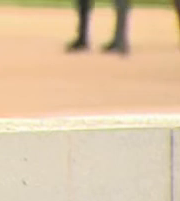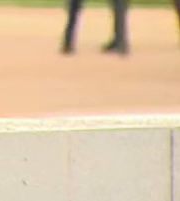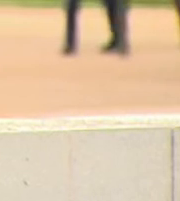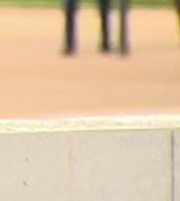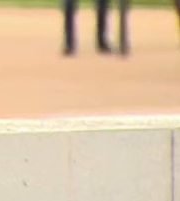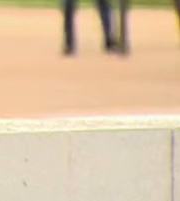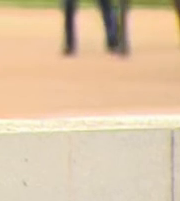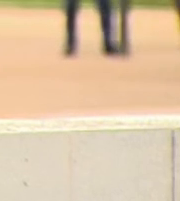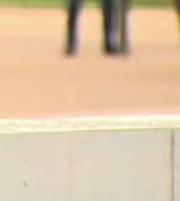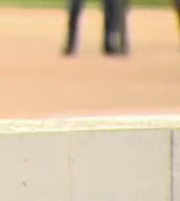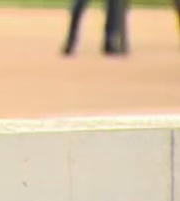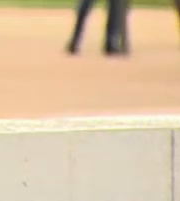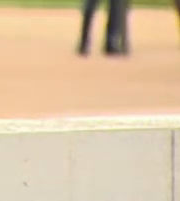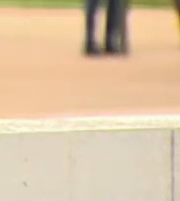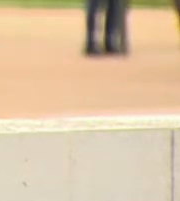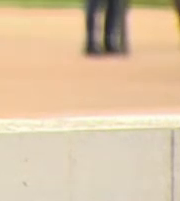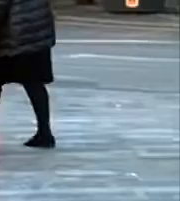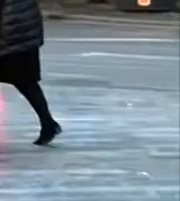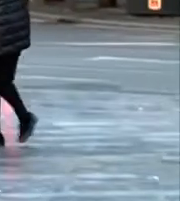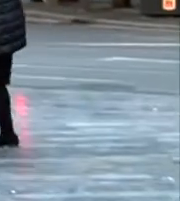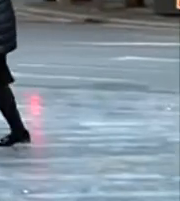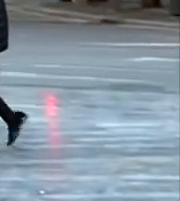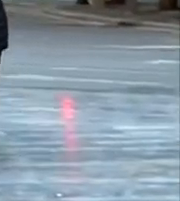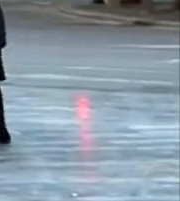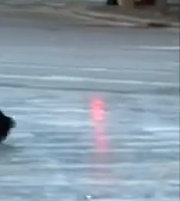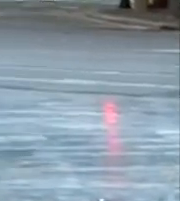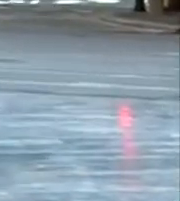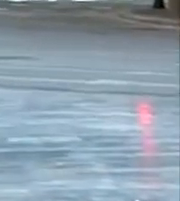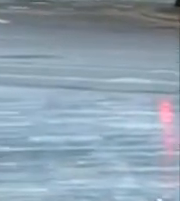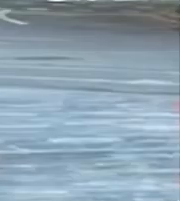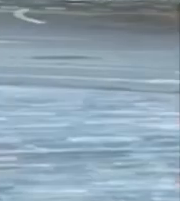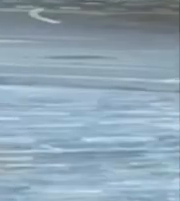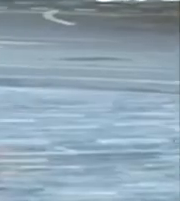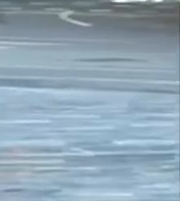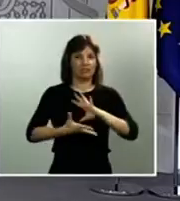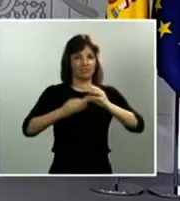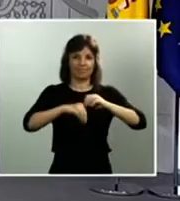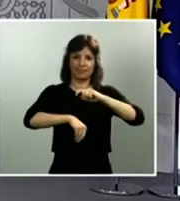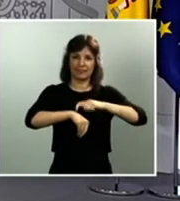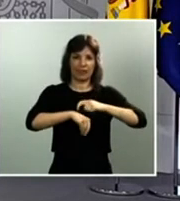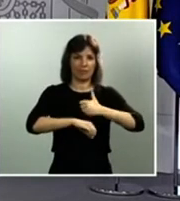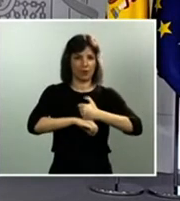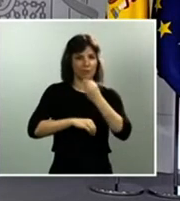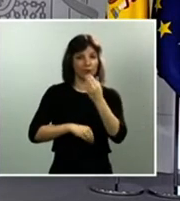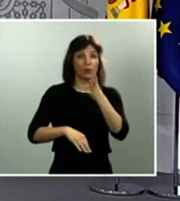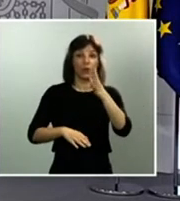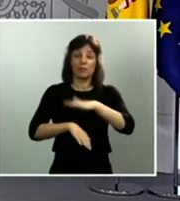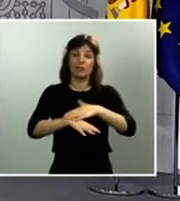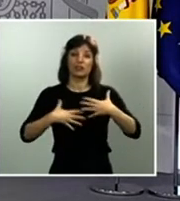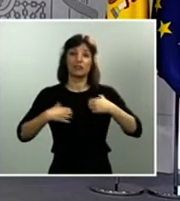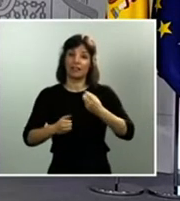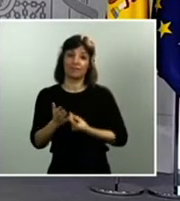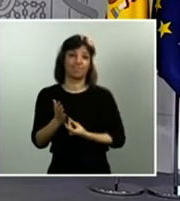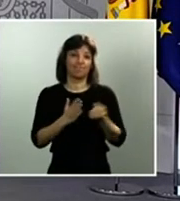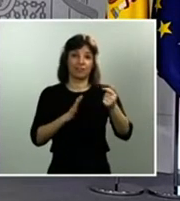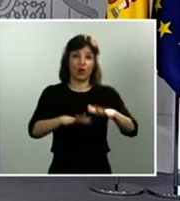Ha sido la medida más polémica por la rectificación en apenas unas horas. Y hoy, sin que estuviera previsto, Pablo Iglesias ha comparecido en la Moncloa junto